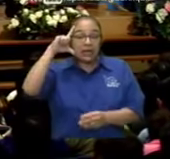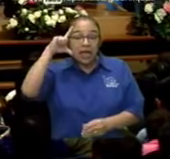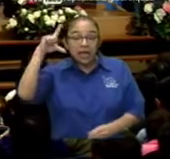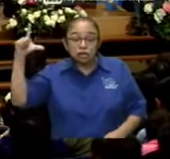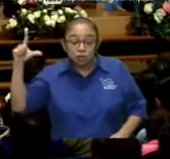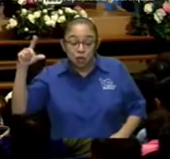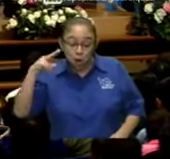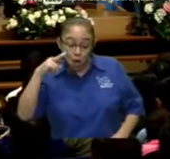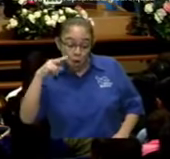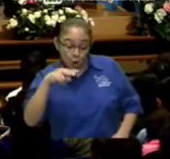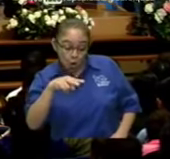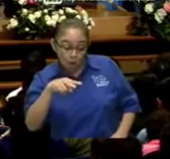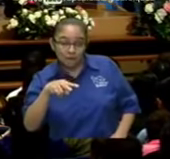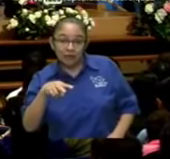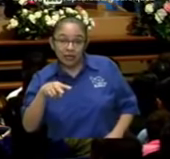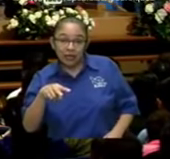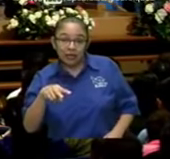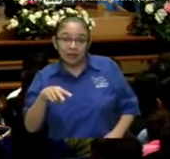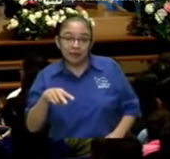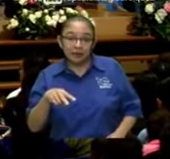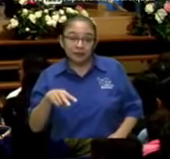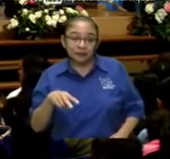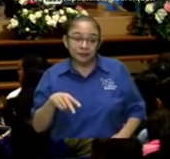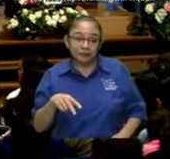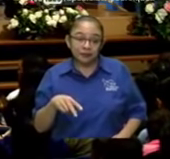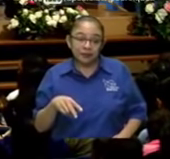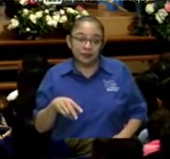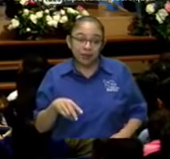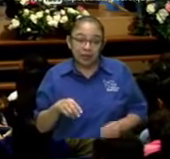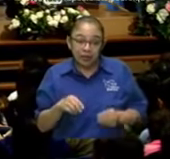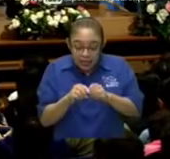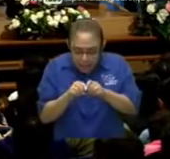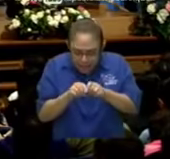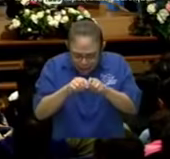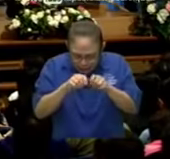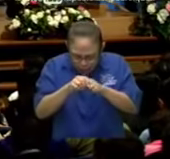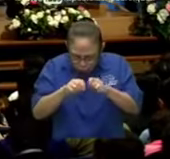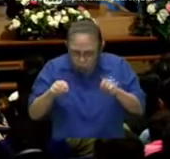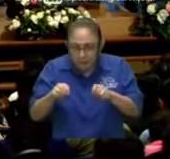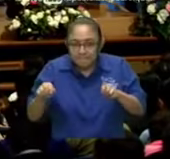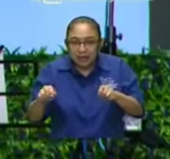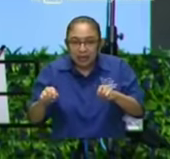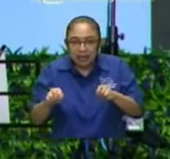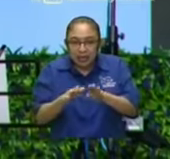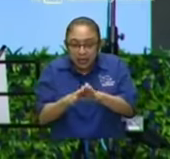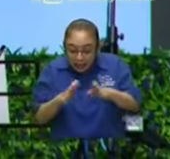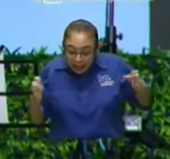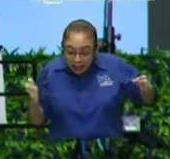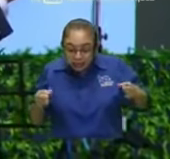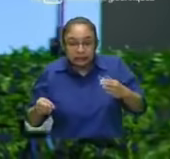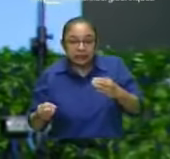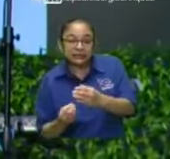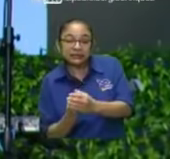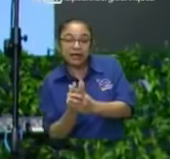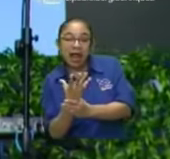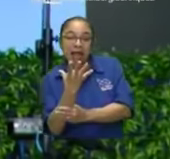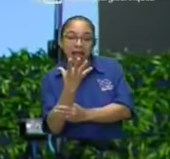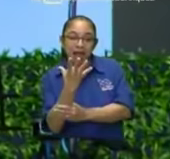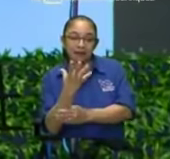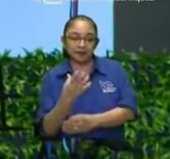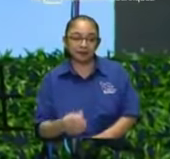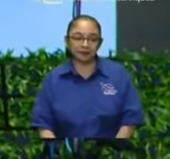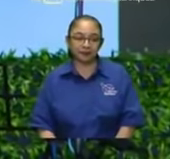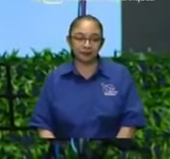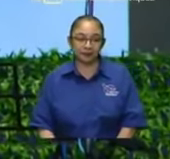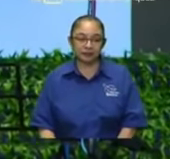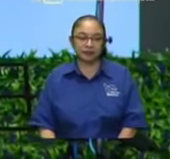a lastimar el asfalto para agrietarlo. Y entonces como que ahí ve el renuevo, ah, aquí hay